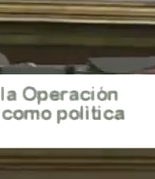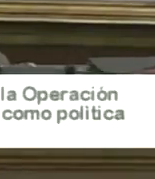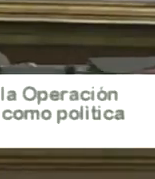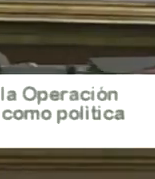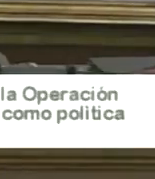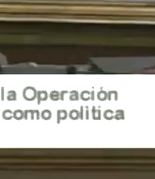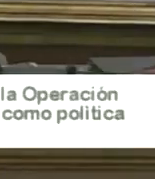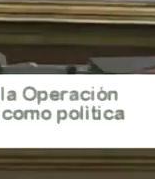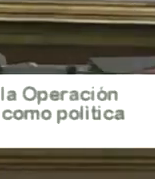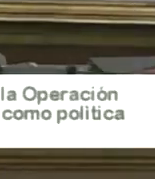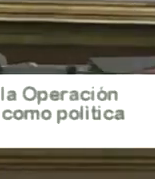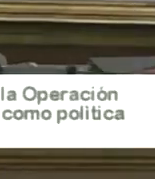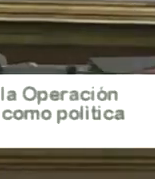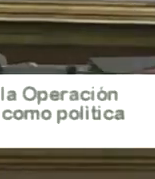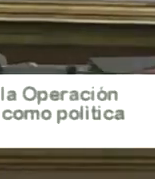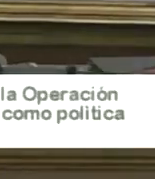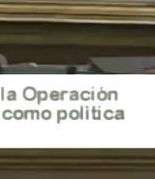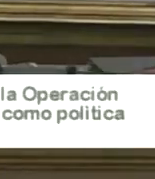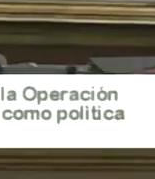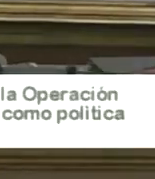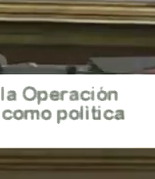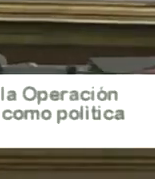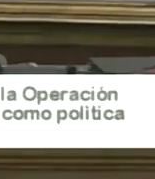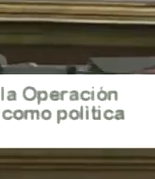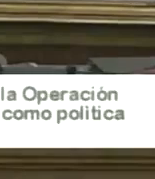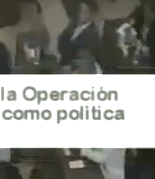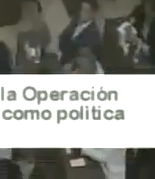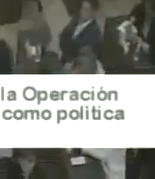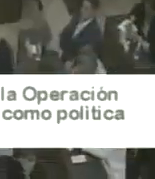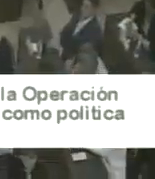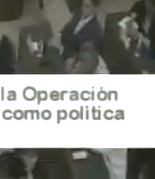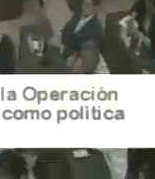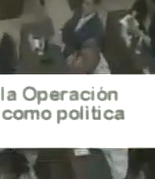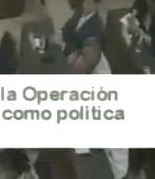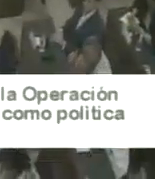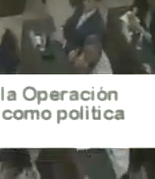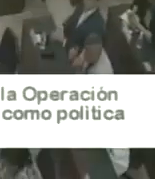al diputado Julio García Cerda.